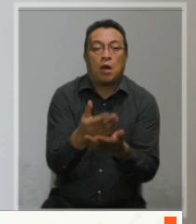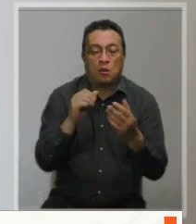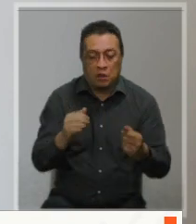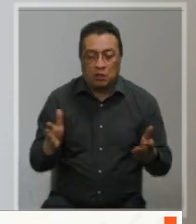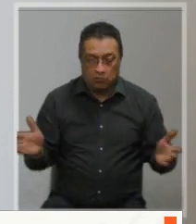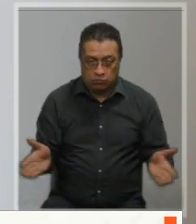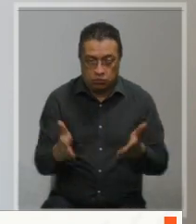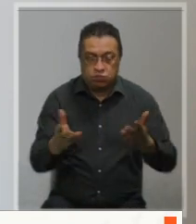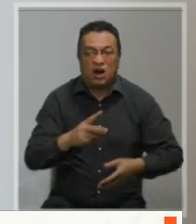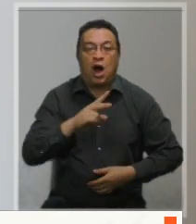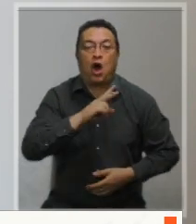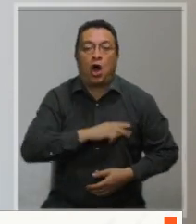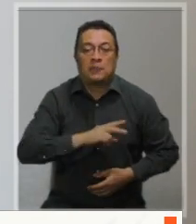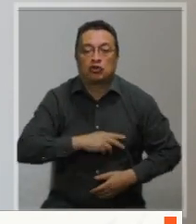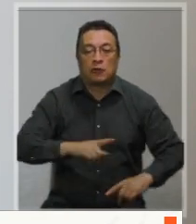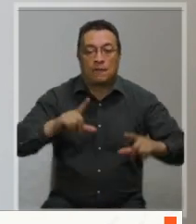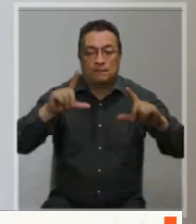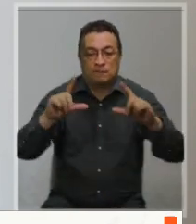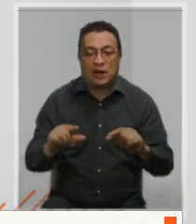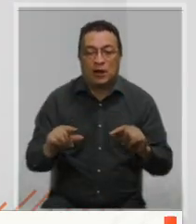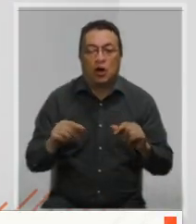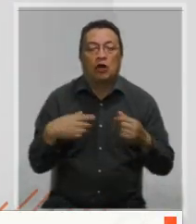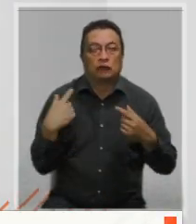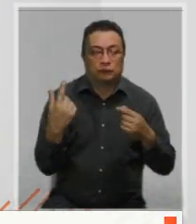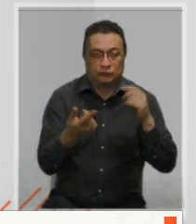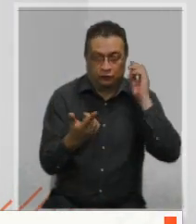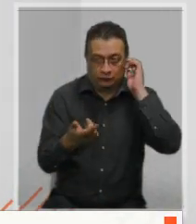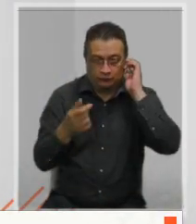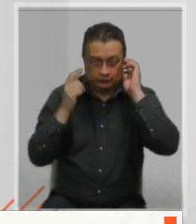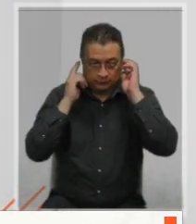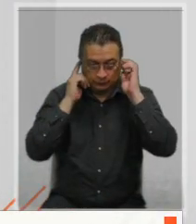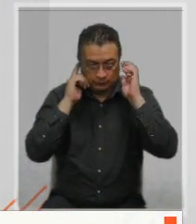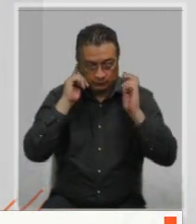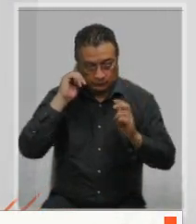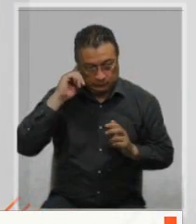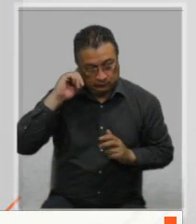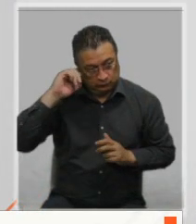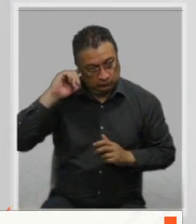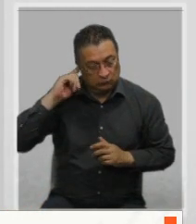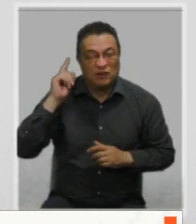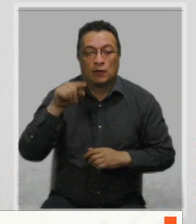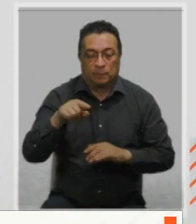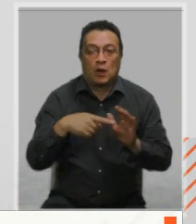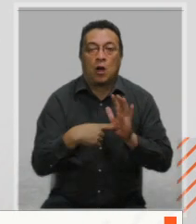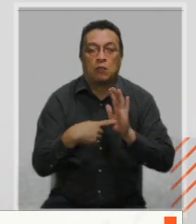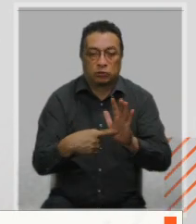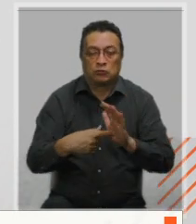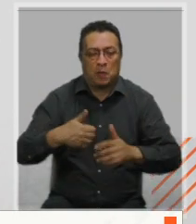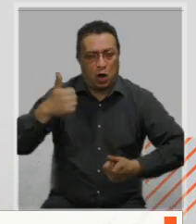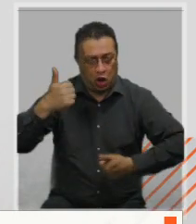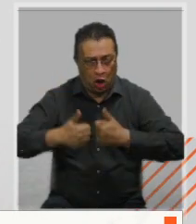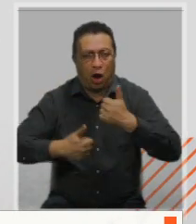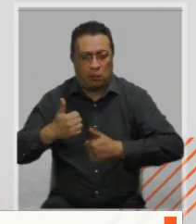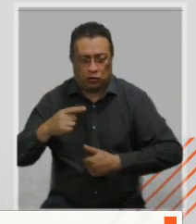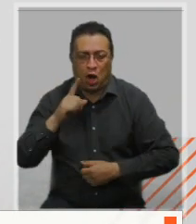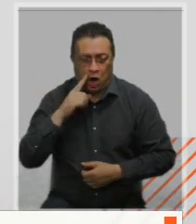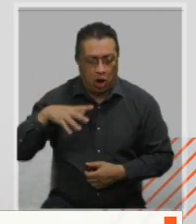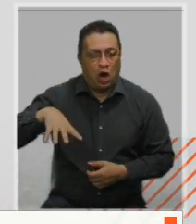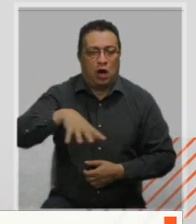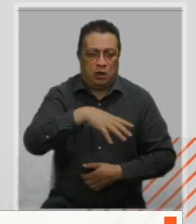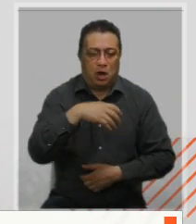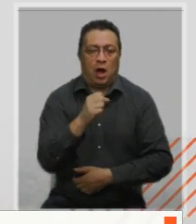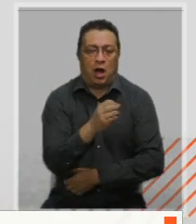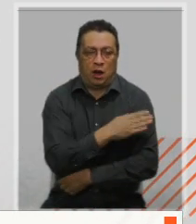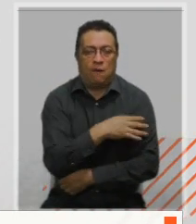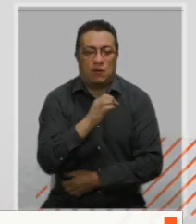bajas comisiones desde nuestro nacimiento. Es una nítida muestra de la intensa competencia que existe en este sector,